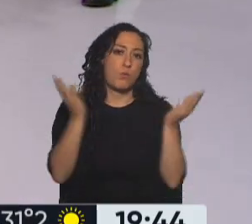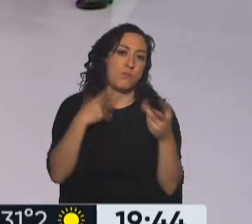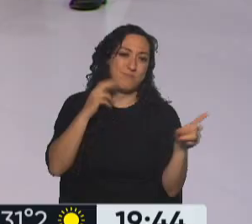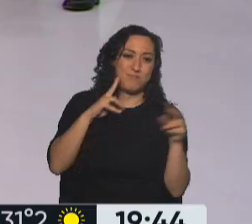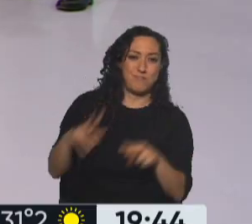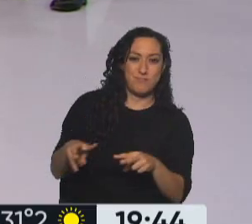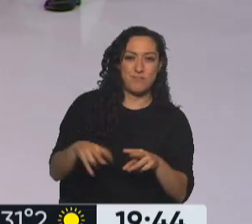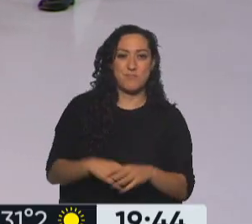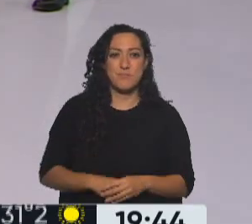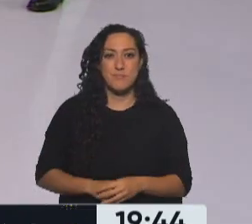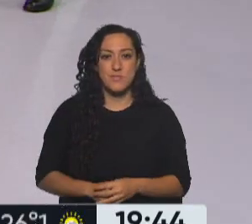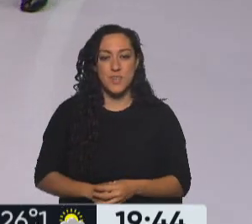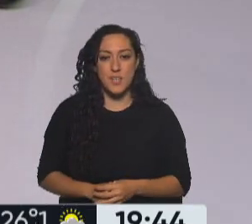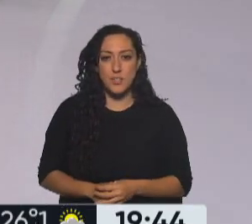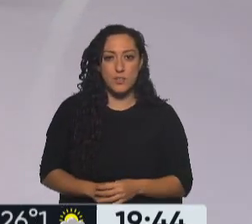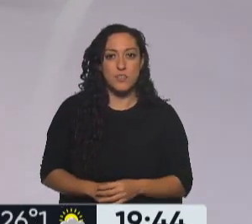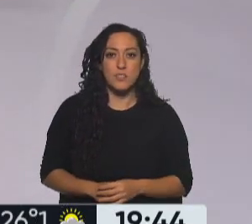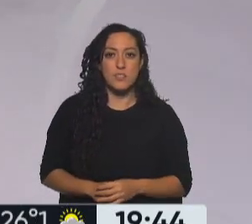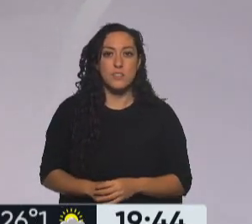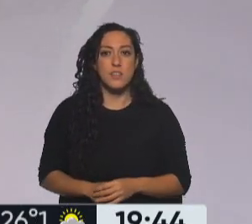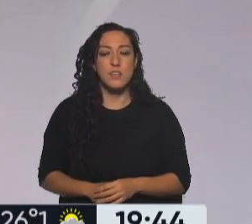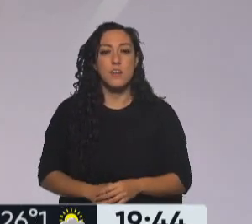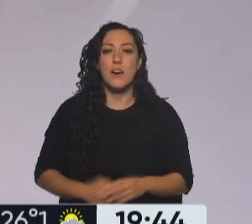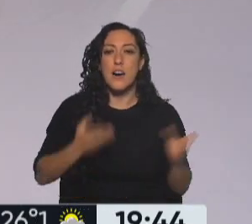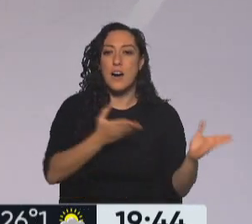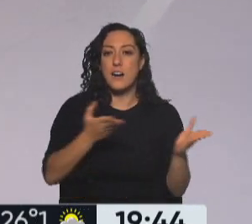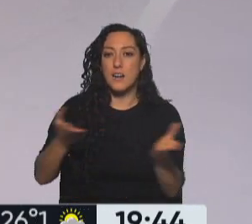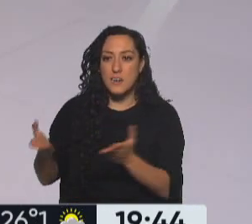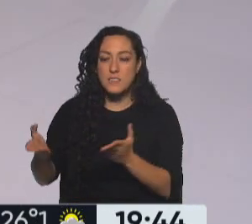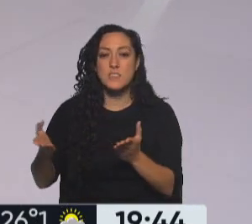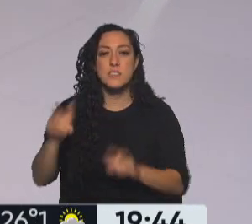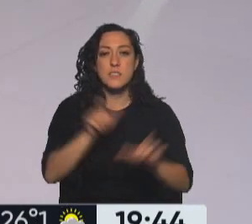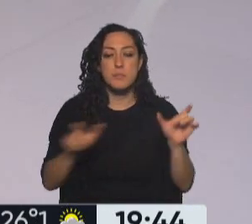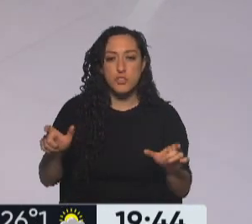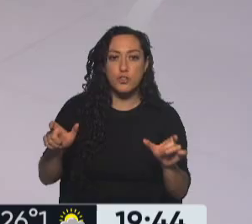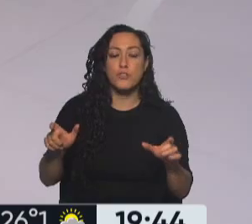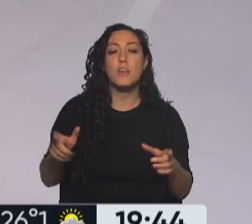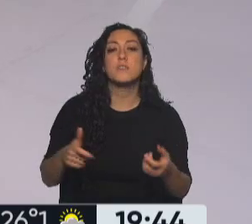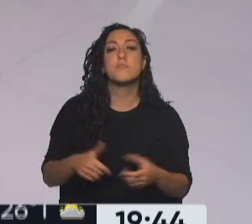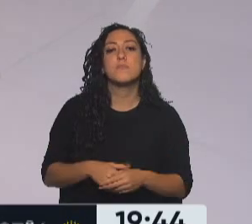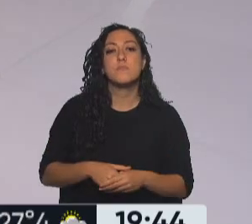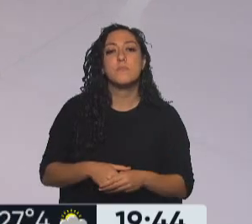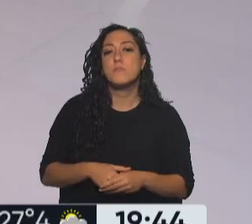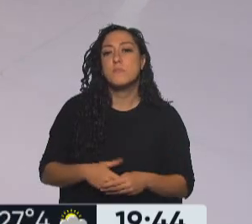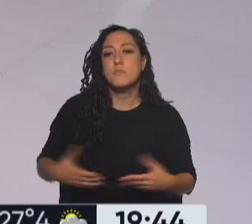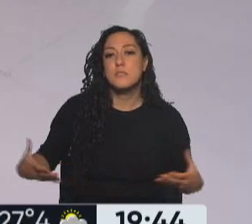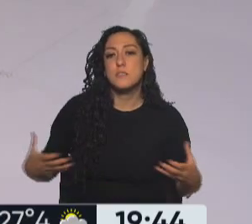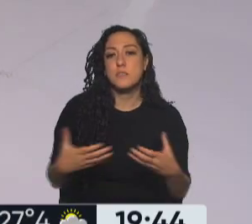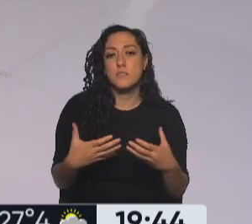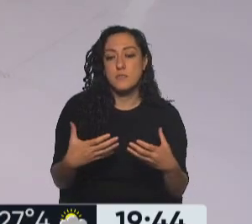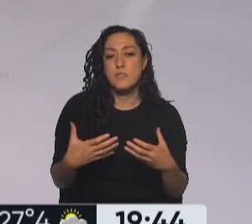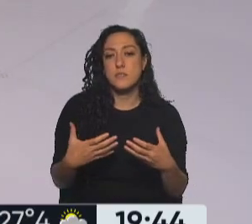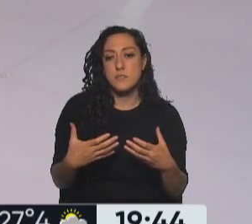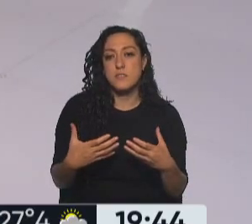Papa Francisco. La ubicación de los asistentes. Los miembros del clero van a estar exactamente donde ustedes